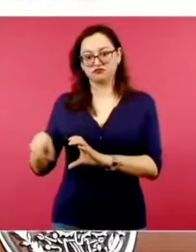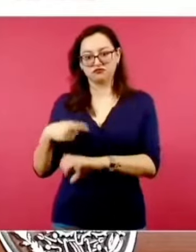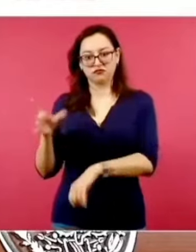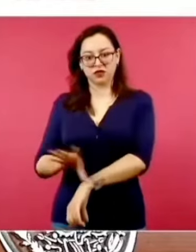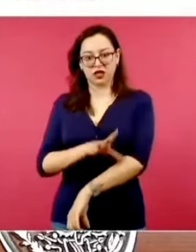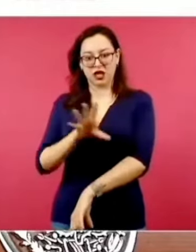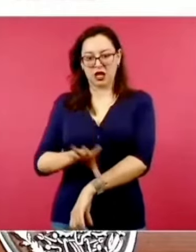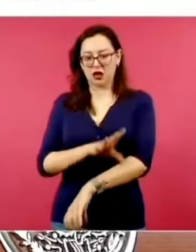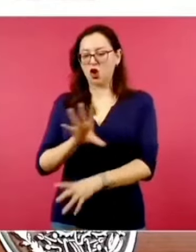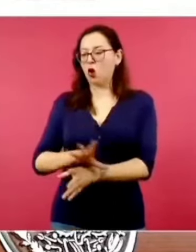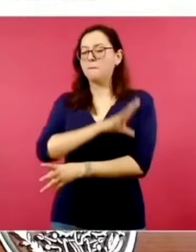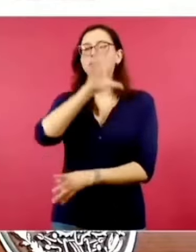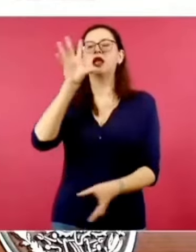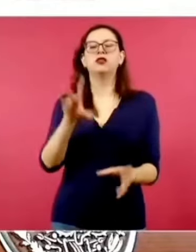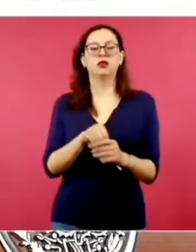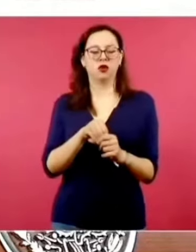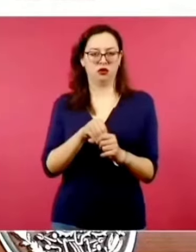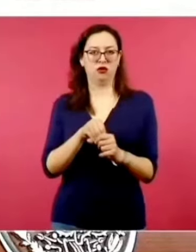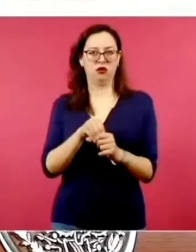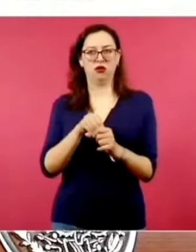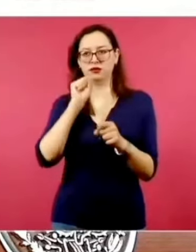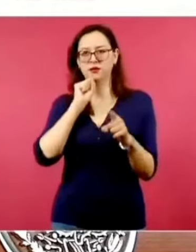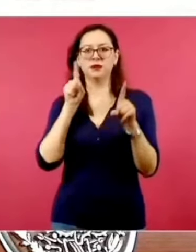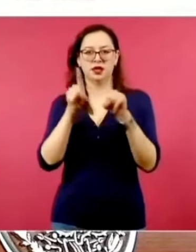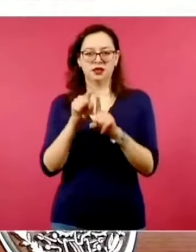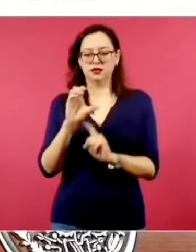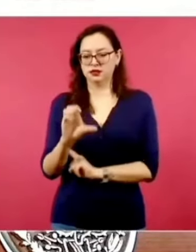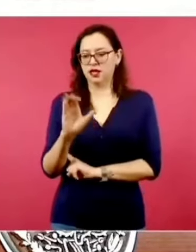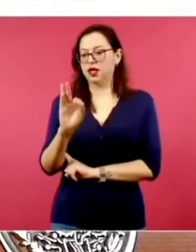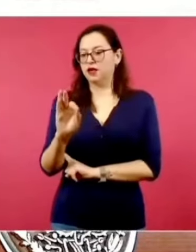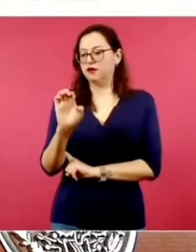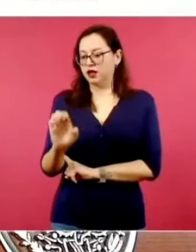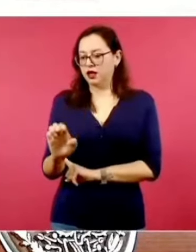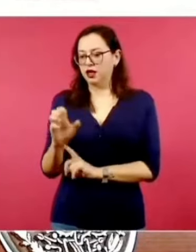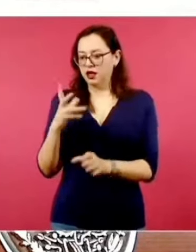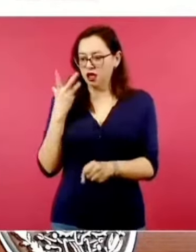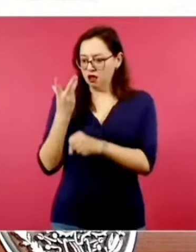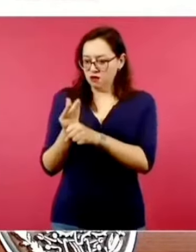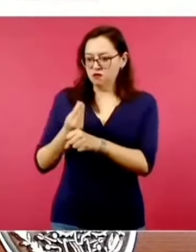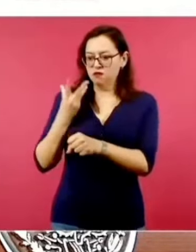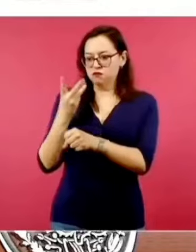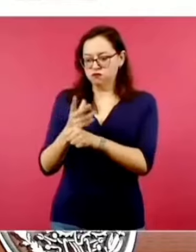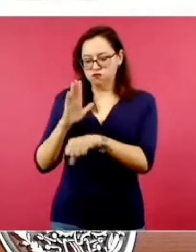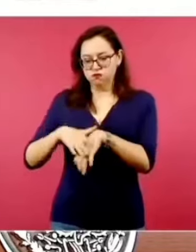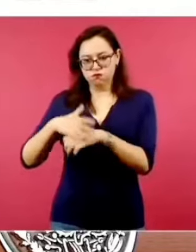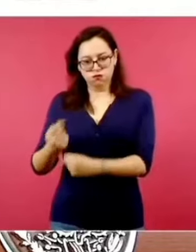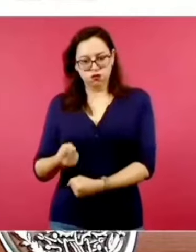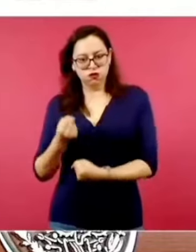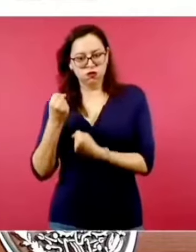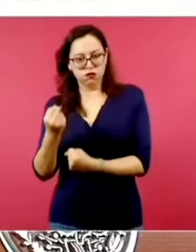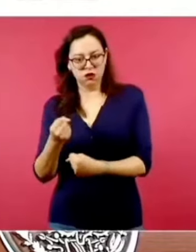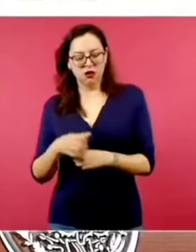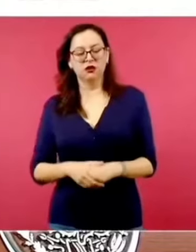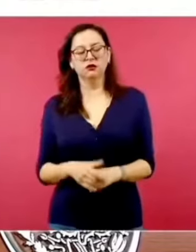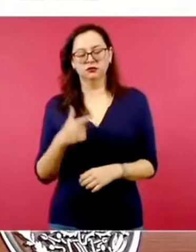de Electricidad le voy a pedir aado bartle a todos los